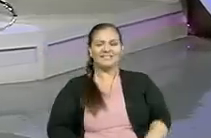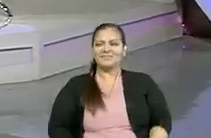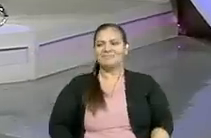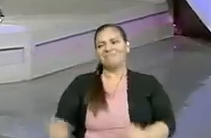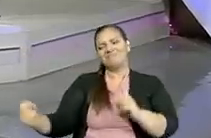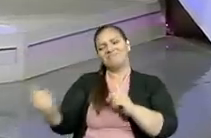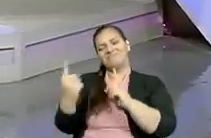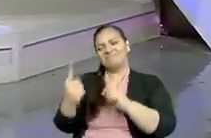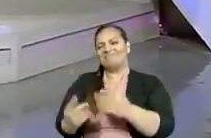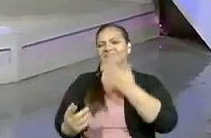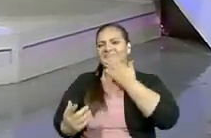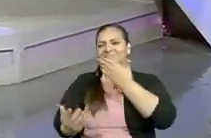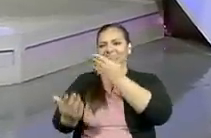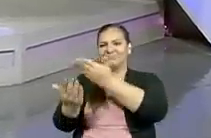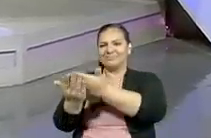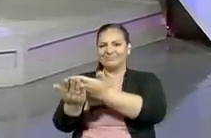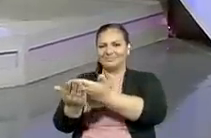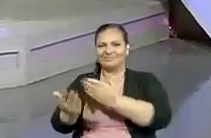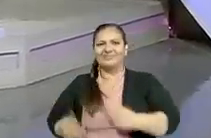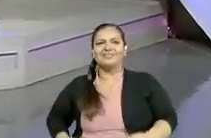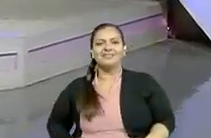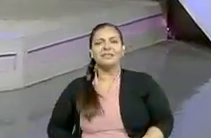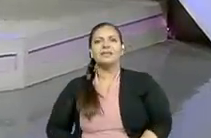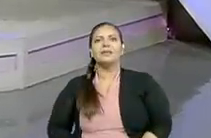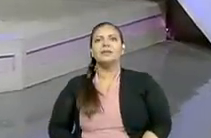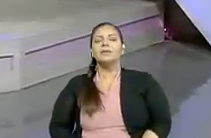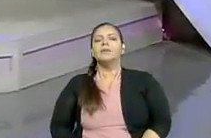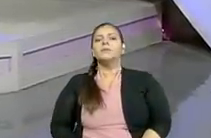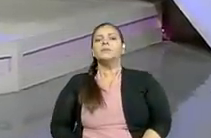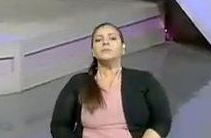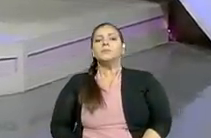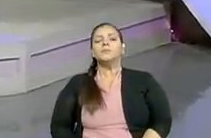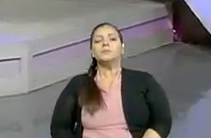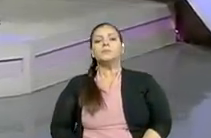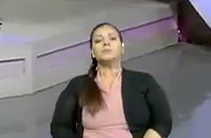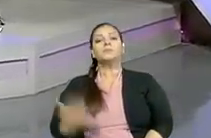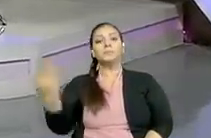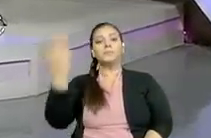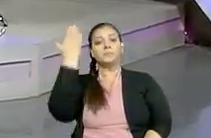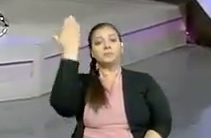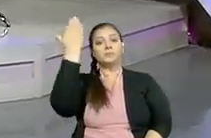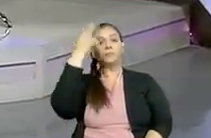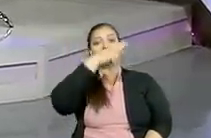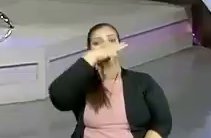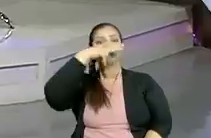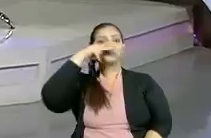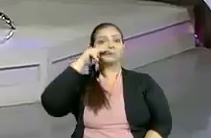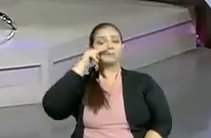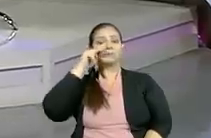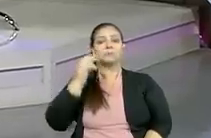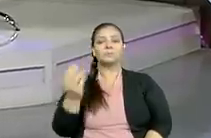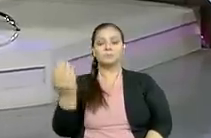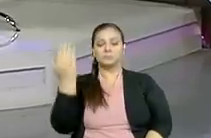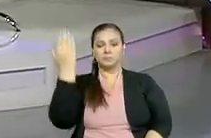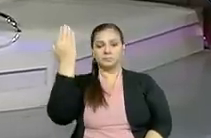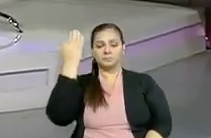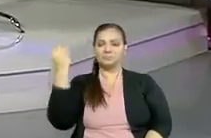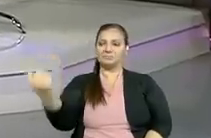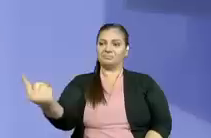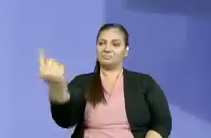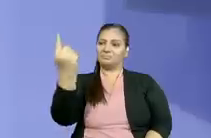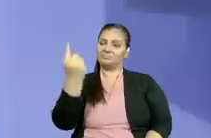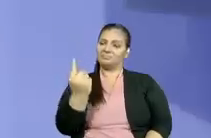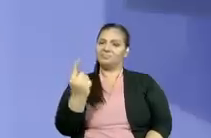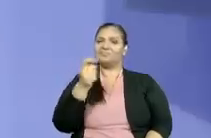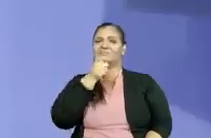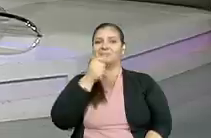en estos días. Abogado, le agradecemos muchísimo su presencia esta mañana. Amables televidentes, ha sido la intervención del alcalde de